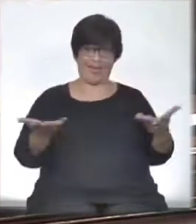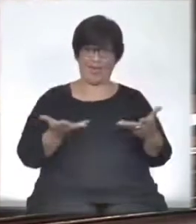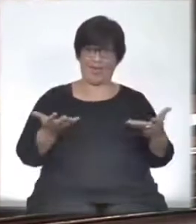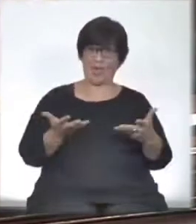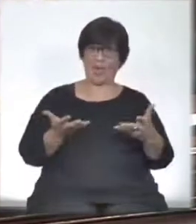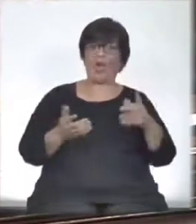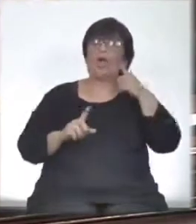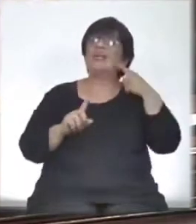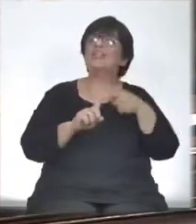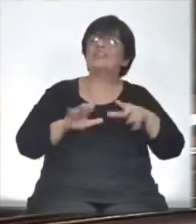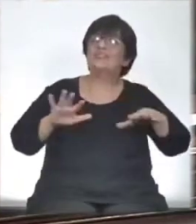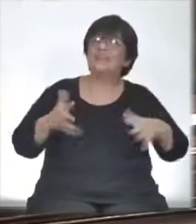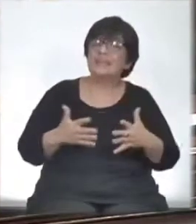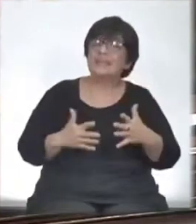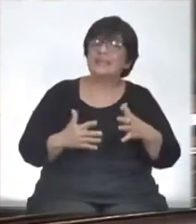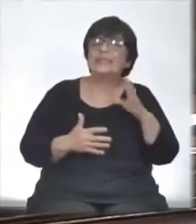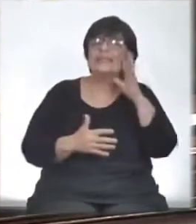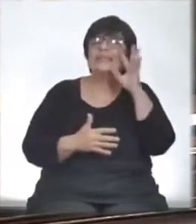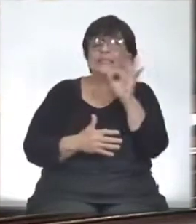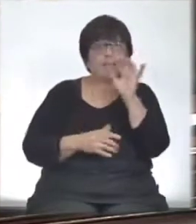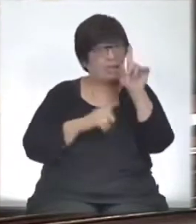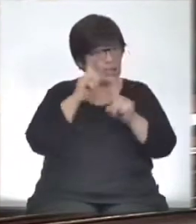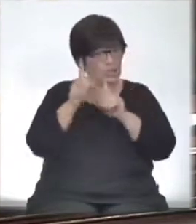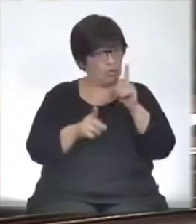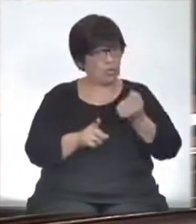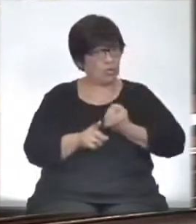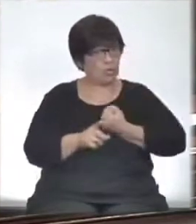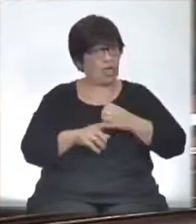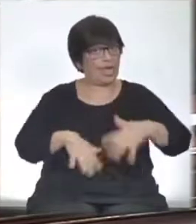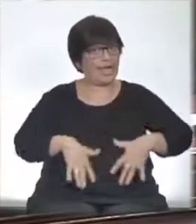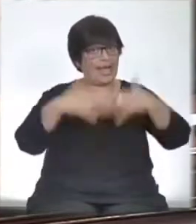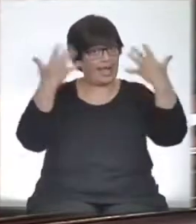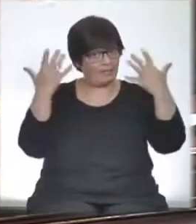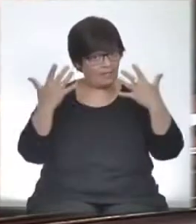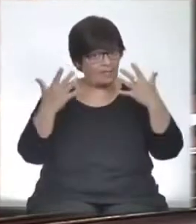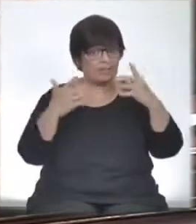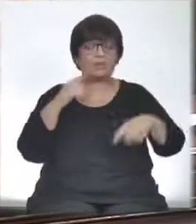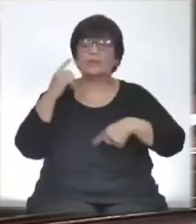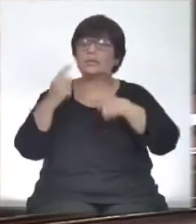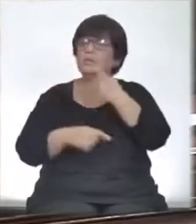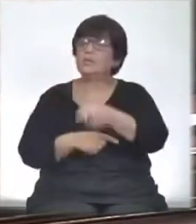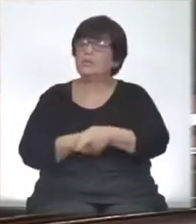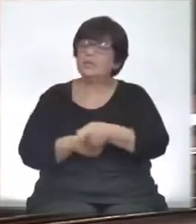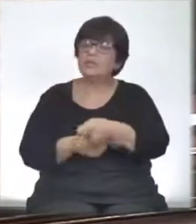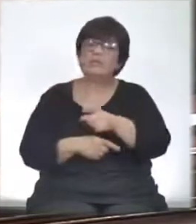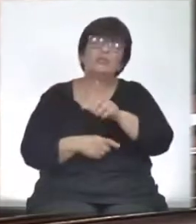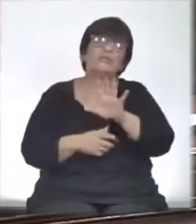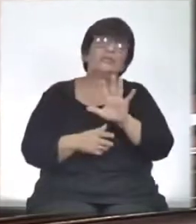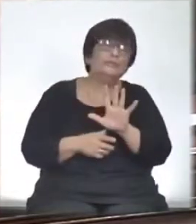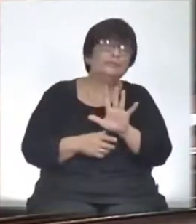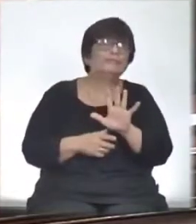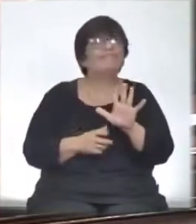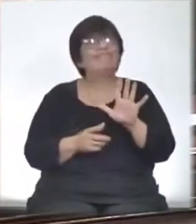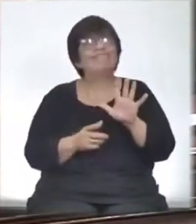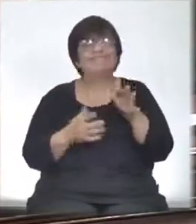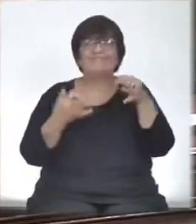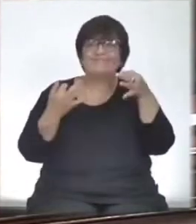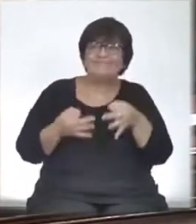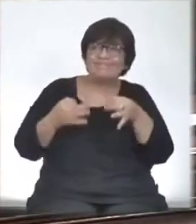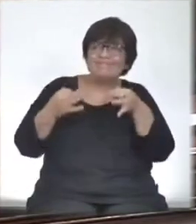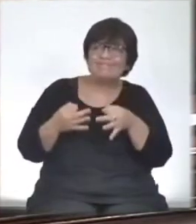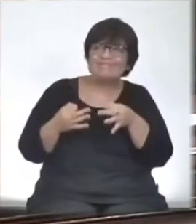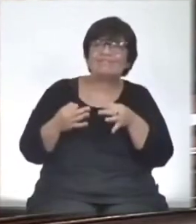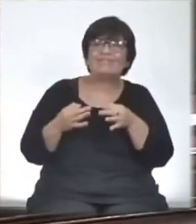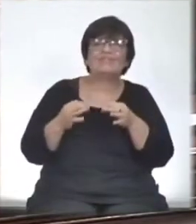para perdonarles a algunos gravísimos crímenes, a otros Otros seguramente